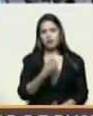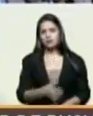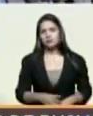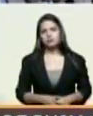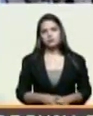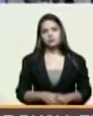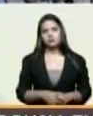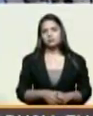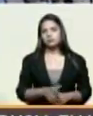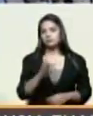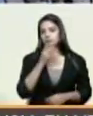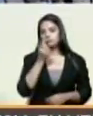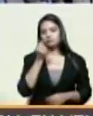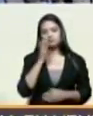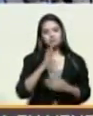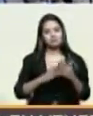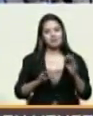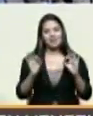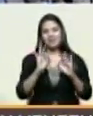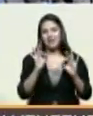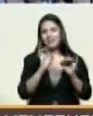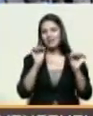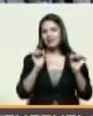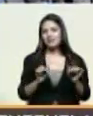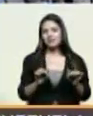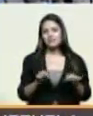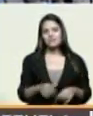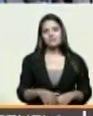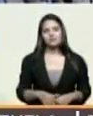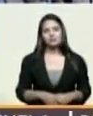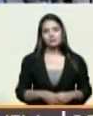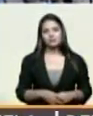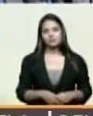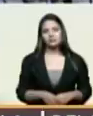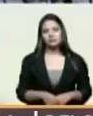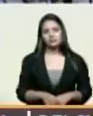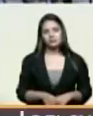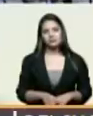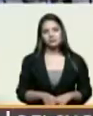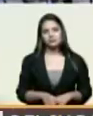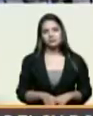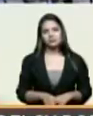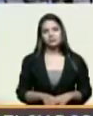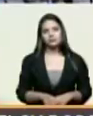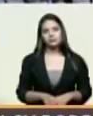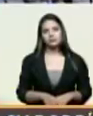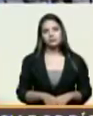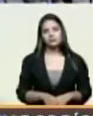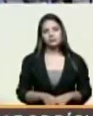ni la mitad, ni un tercio, ni la quinta, ni una octava, ni una décima parte,